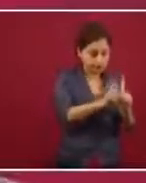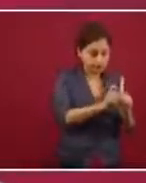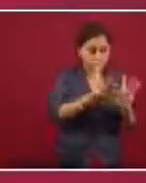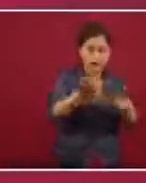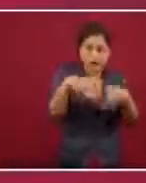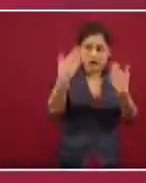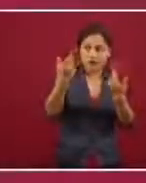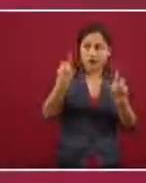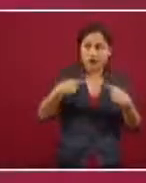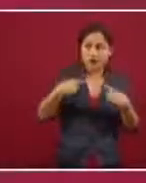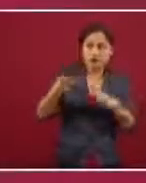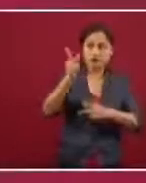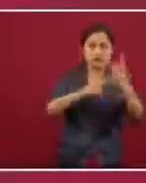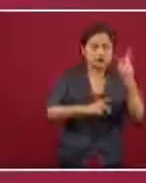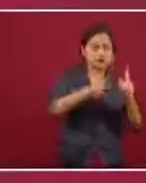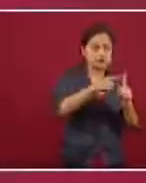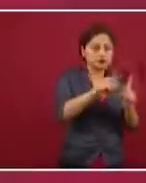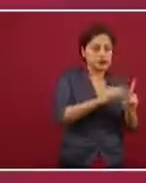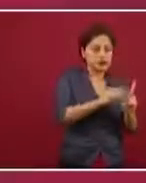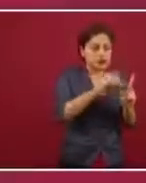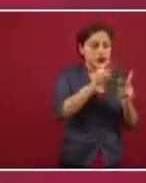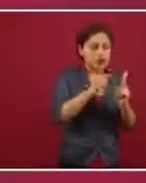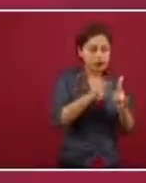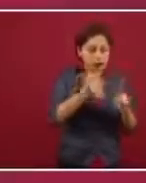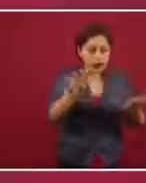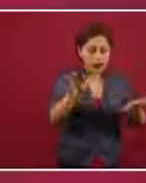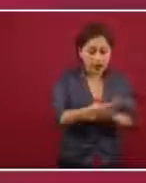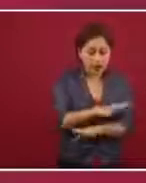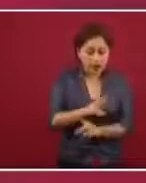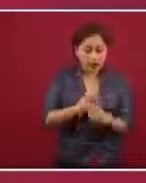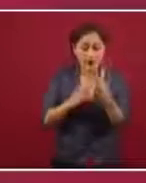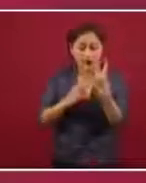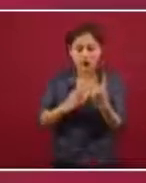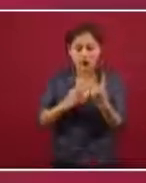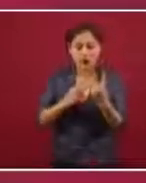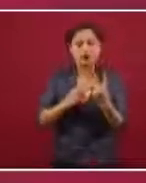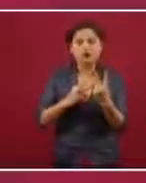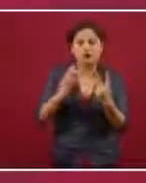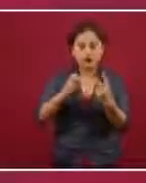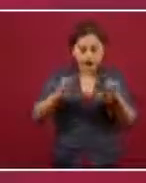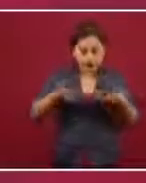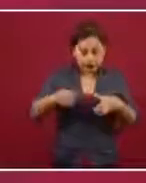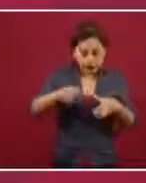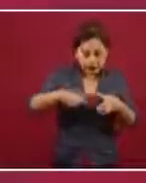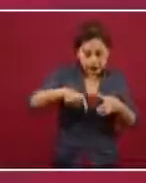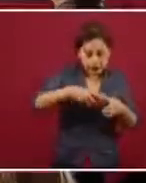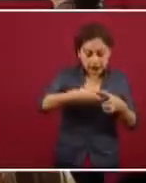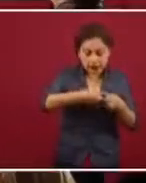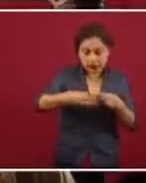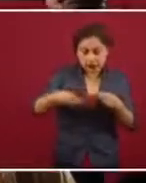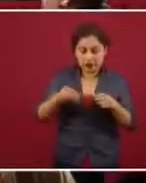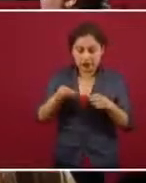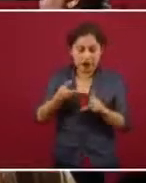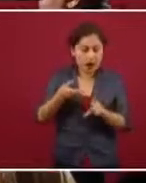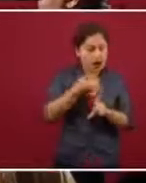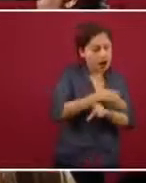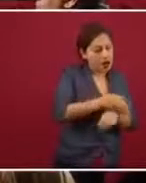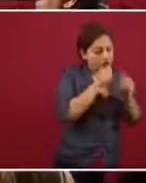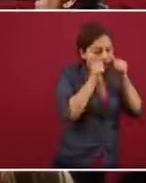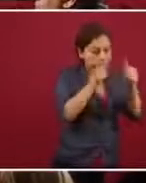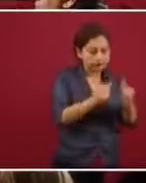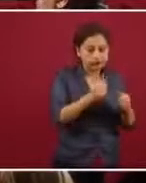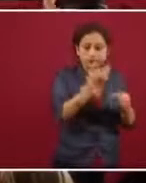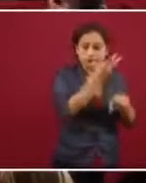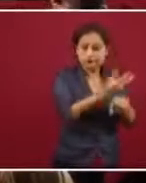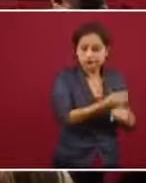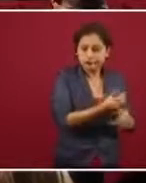para transitar al escenario 2 de transmisión comunitaria si no se tomaran acciones, si no se